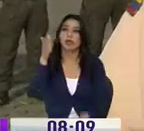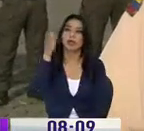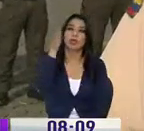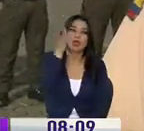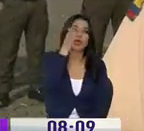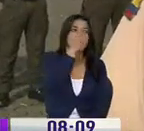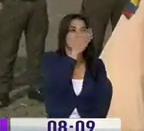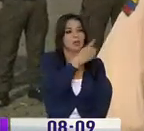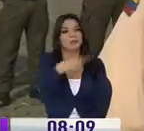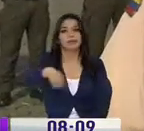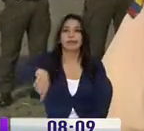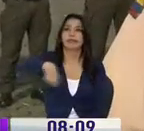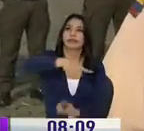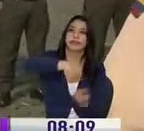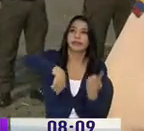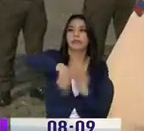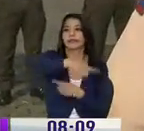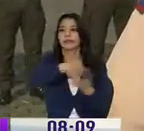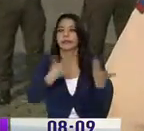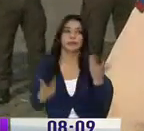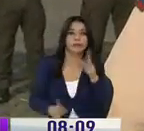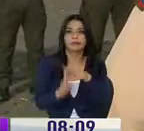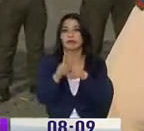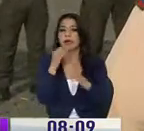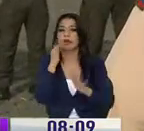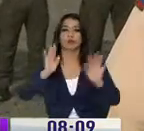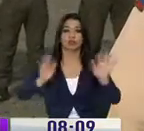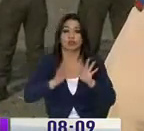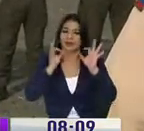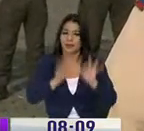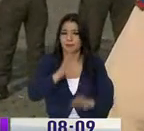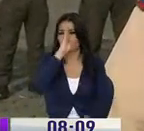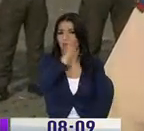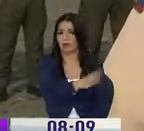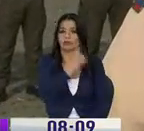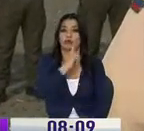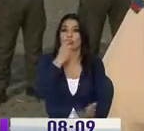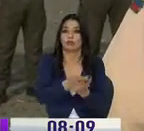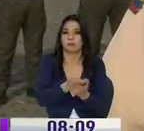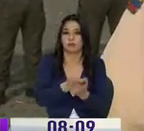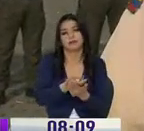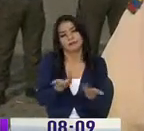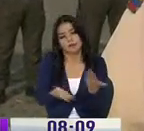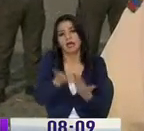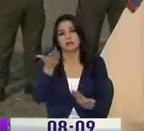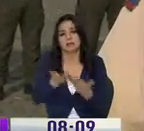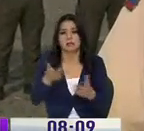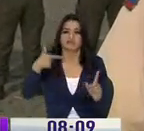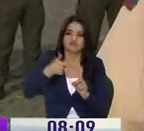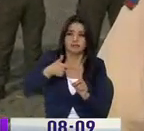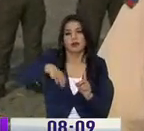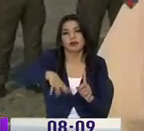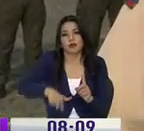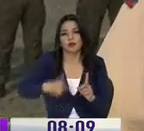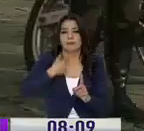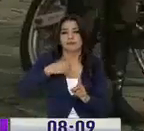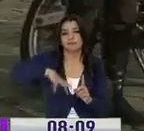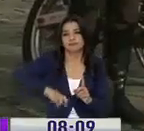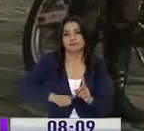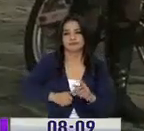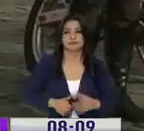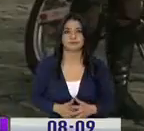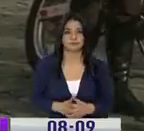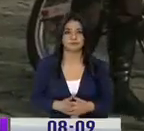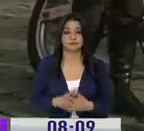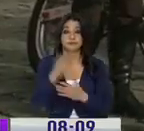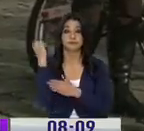estén en ese momento improvisando las adquisiciones, porque ahí son vulnerables de víctima de los delincuentes. En caso